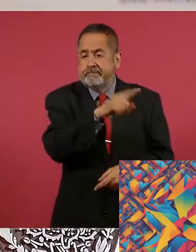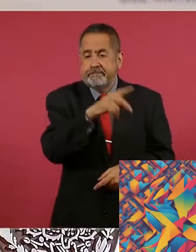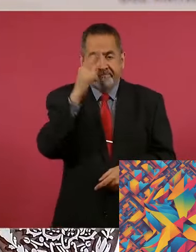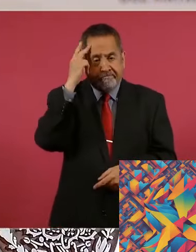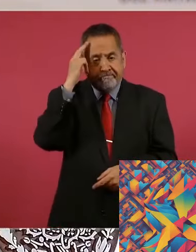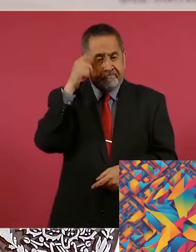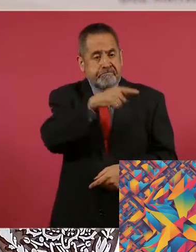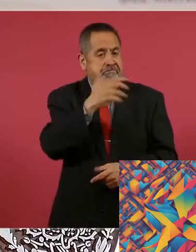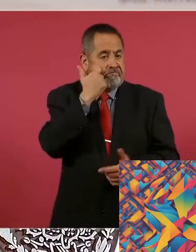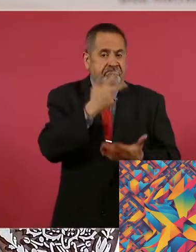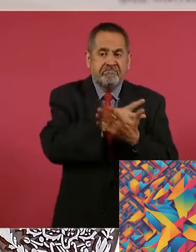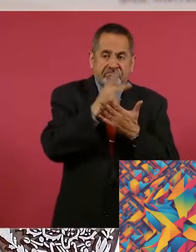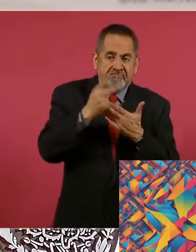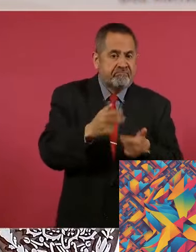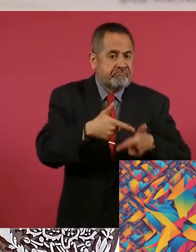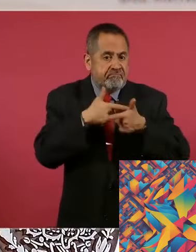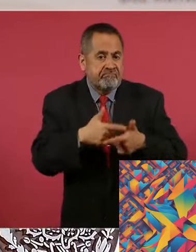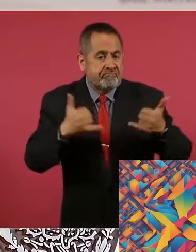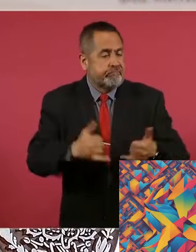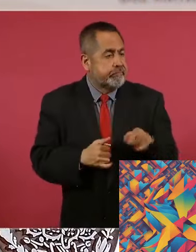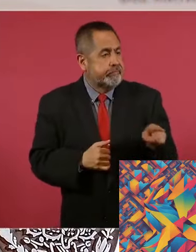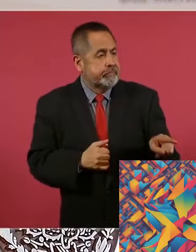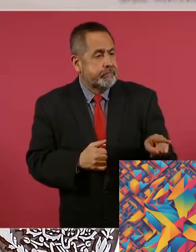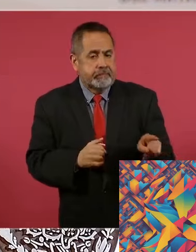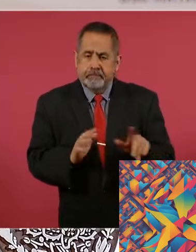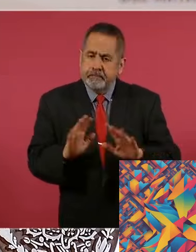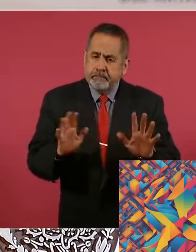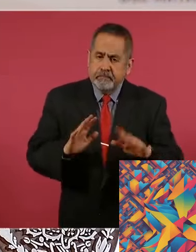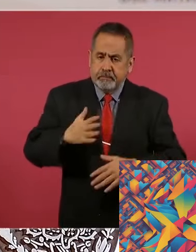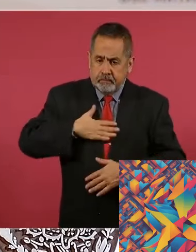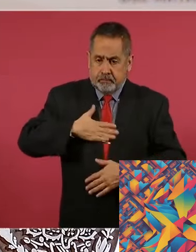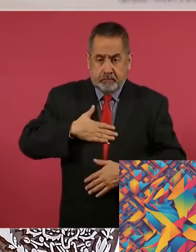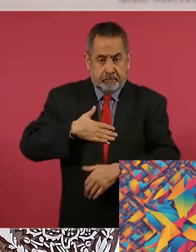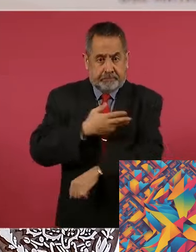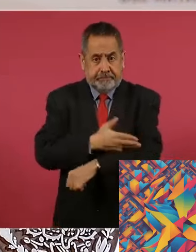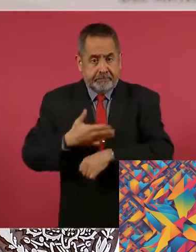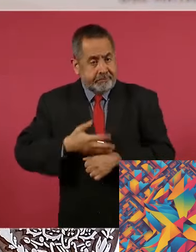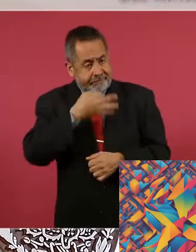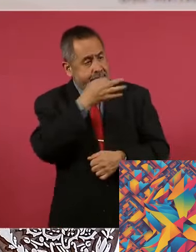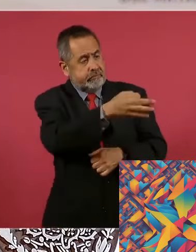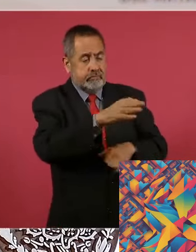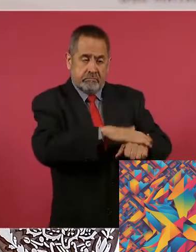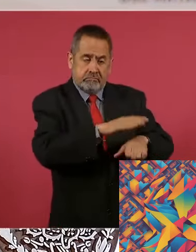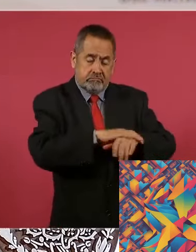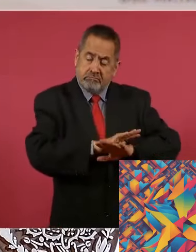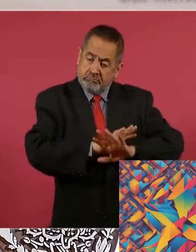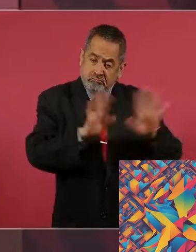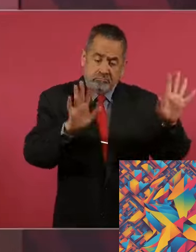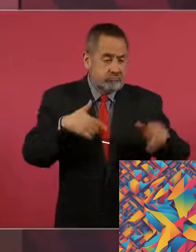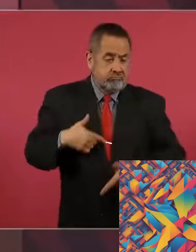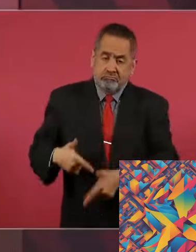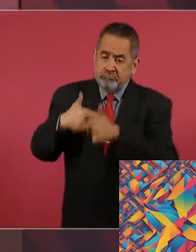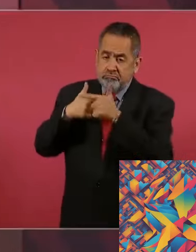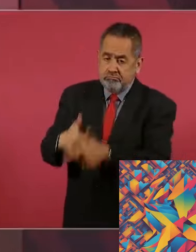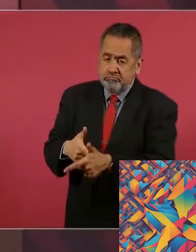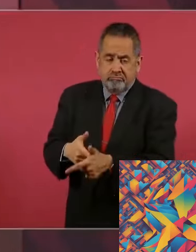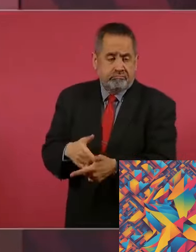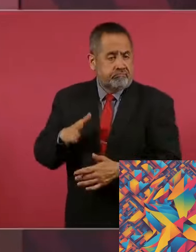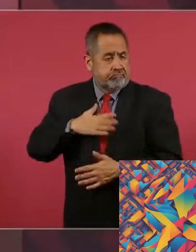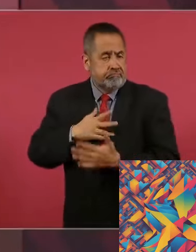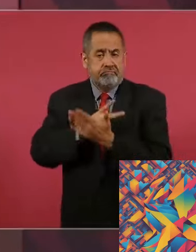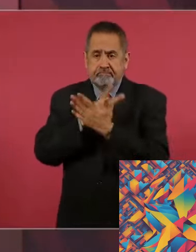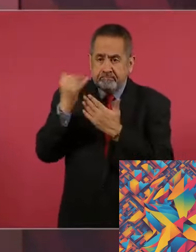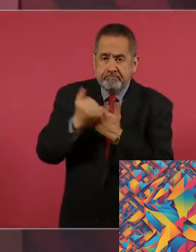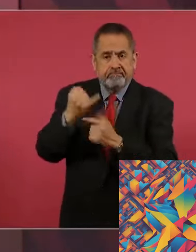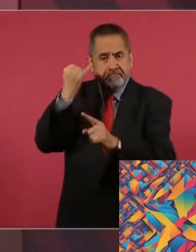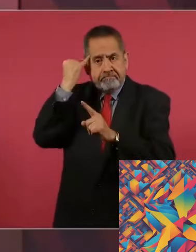un proyecto emblemático que promete impulsar el desarrollo económico y social en el sureste de México, ofreciendo oportunidades de empleo y fomentando el